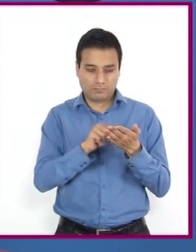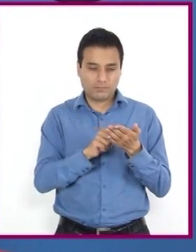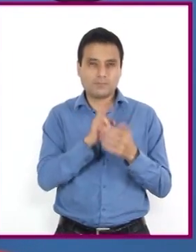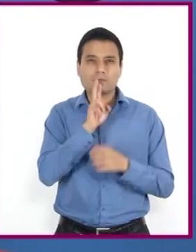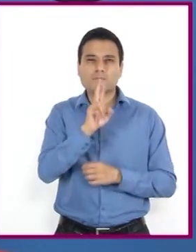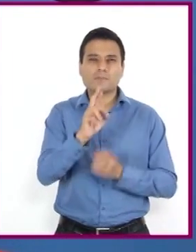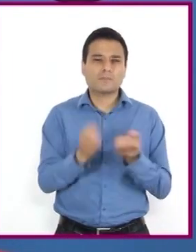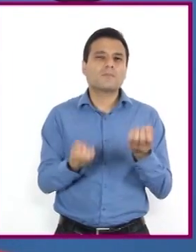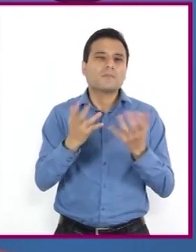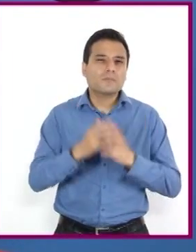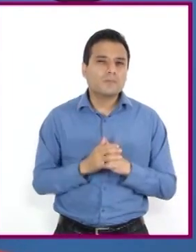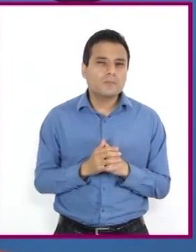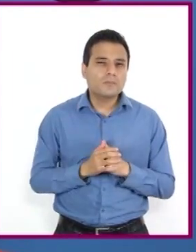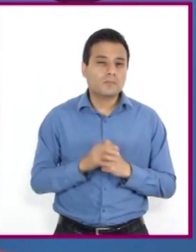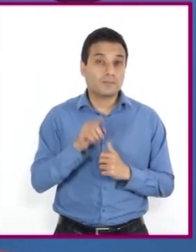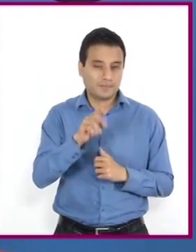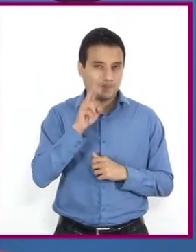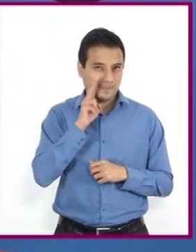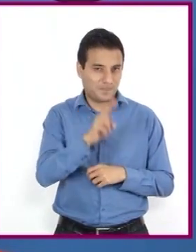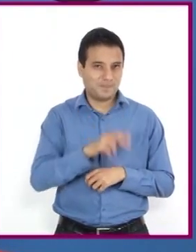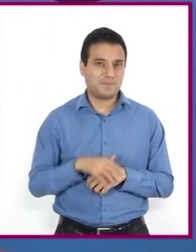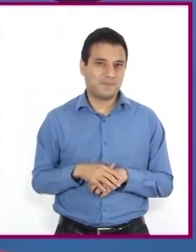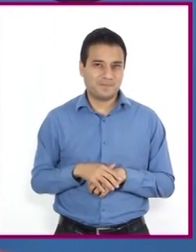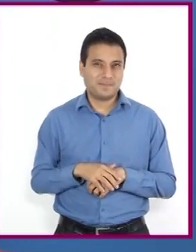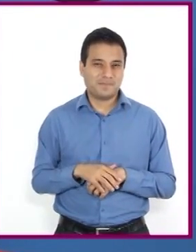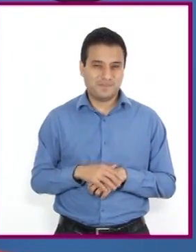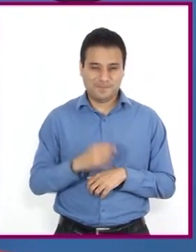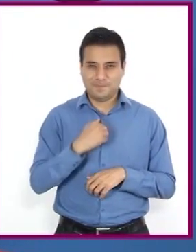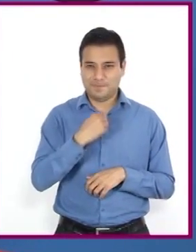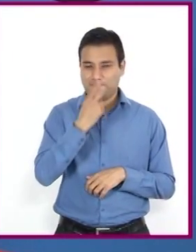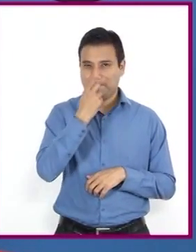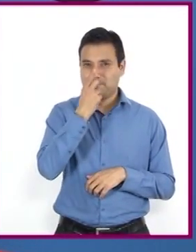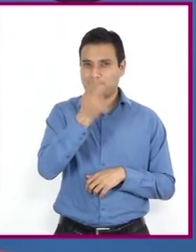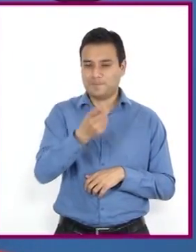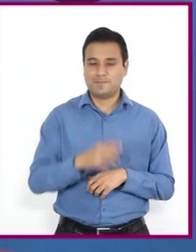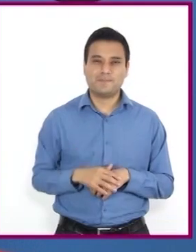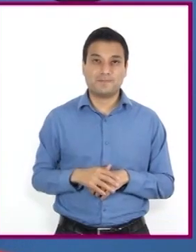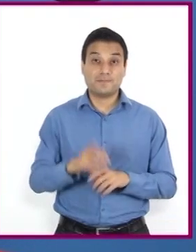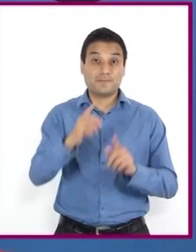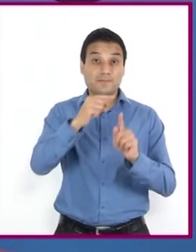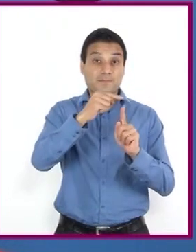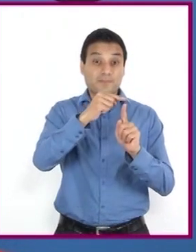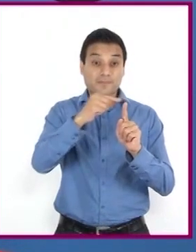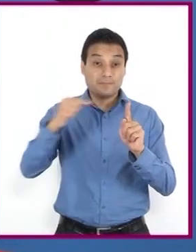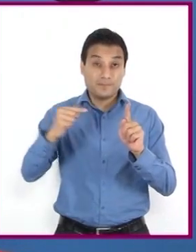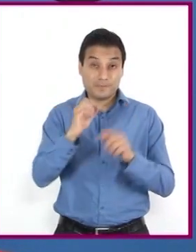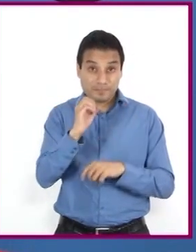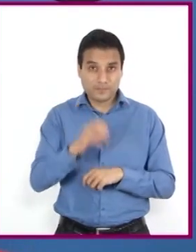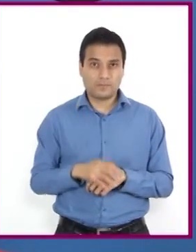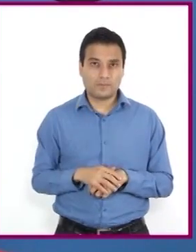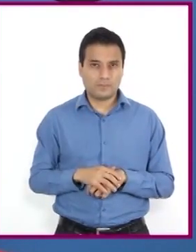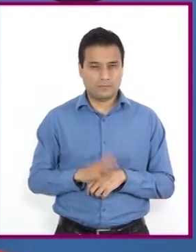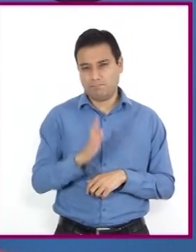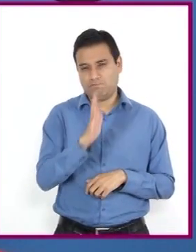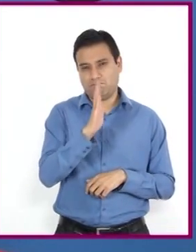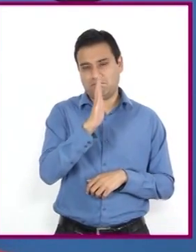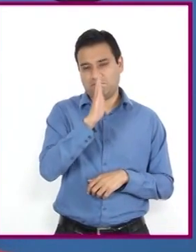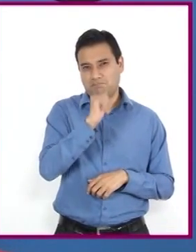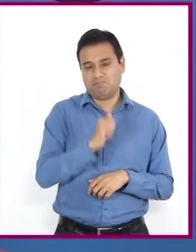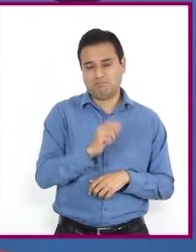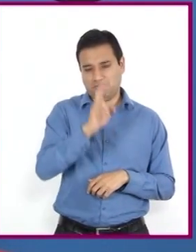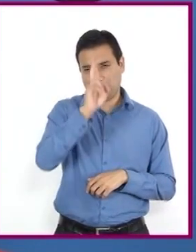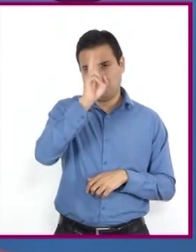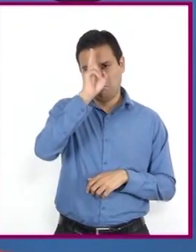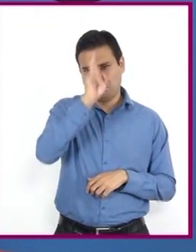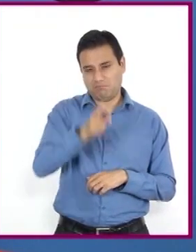que les arroja. Por el momento, solo les diremos que la división entre 0 no está permitida. Es